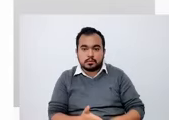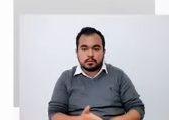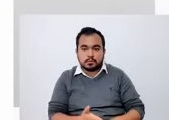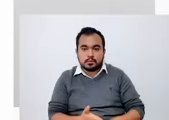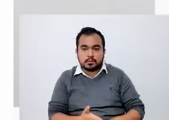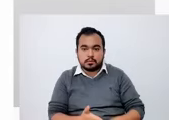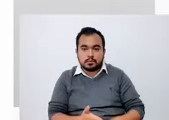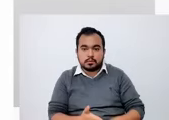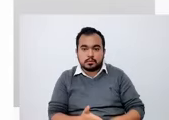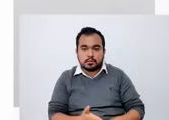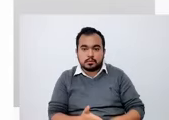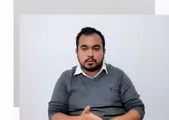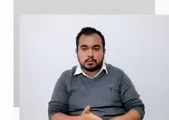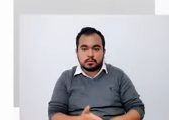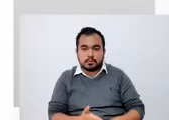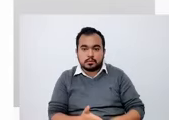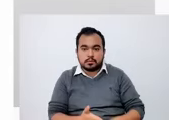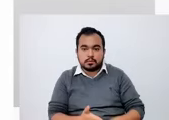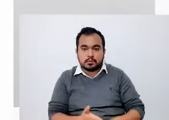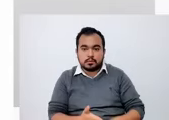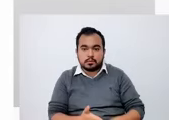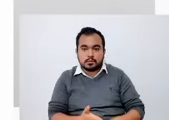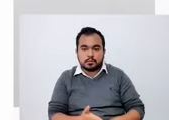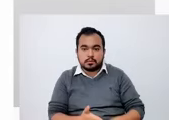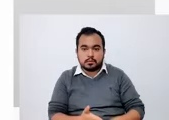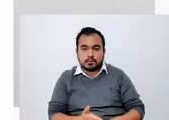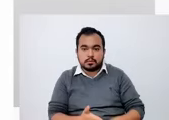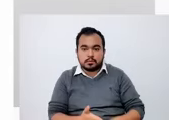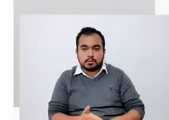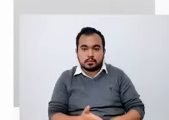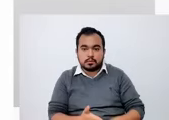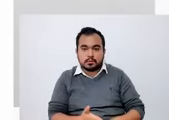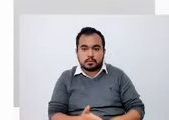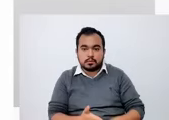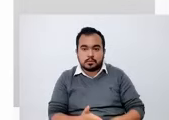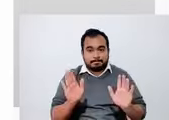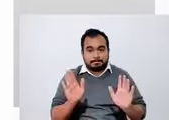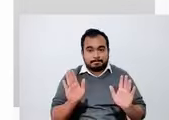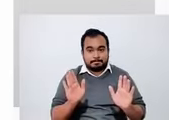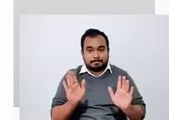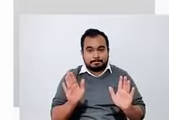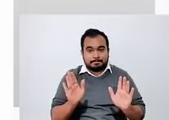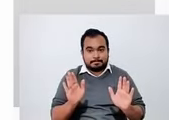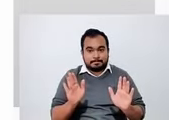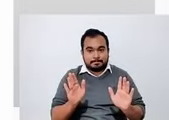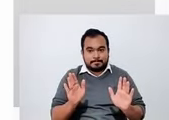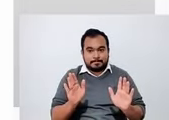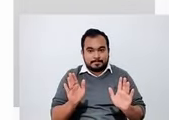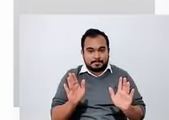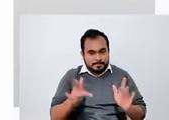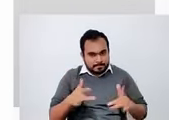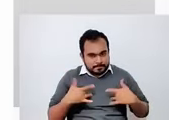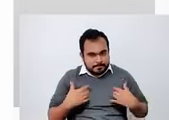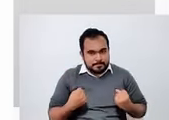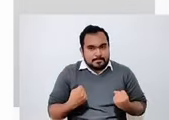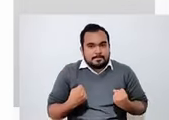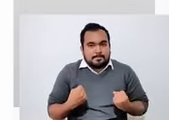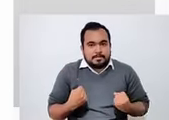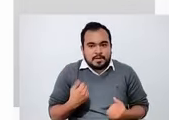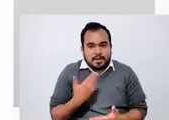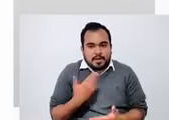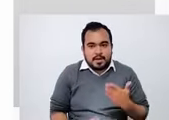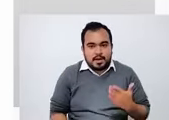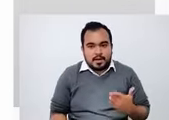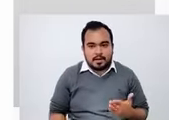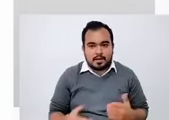la tolerancia exhibida. No, cuidado. Hay que hacer una coda así como muy sentida, que es a lo que me dirijo ahora, solo 30 segunditos.